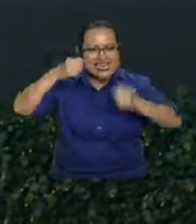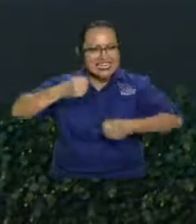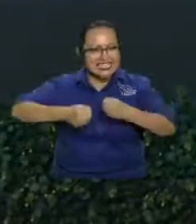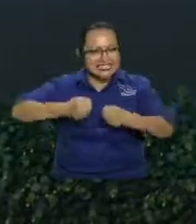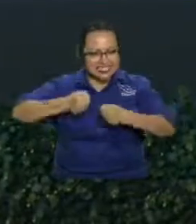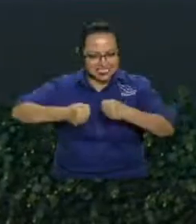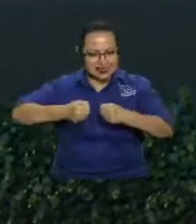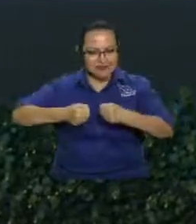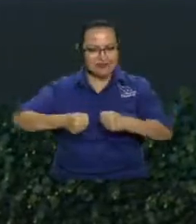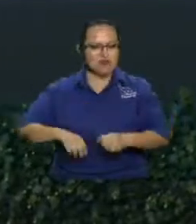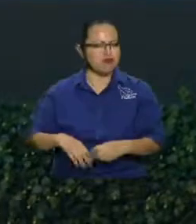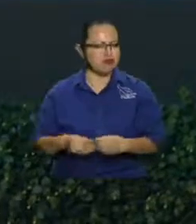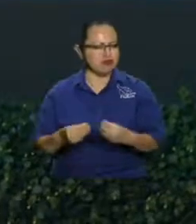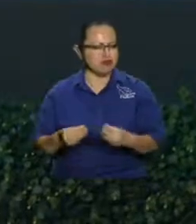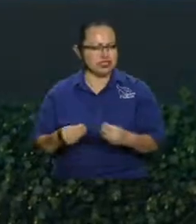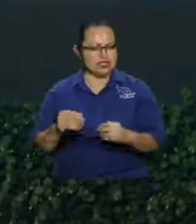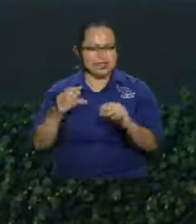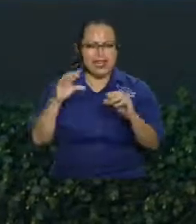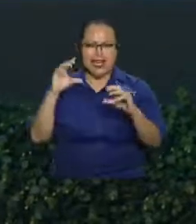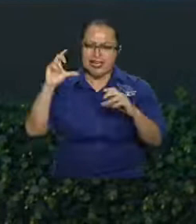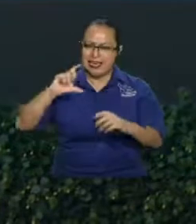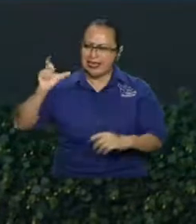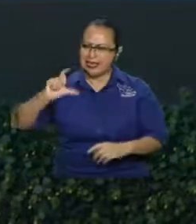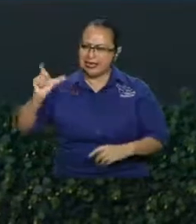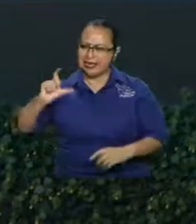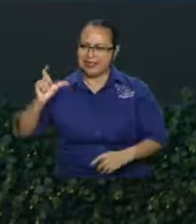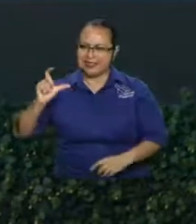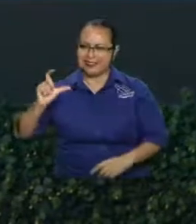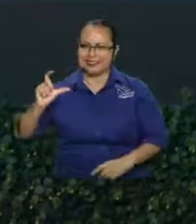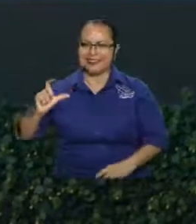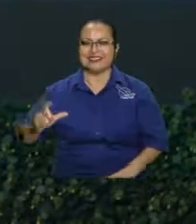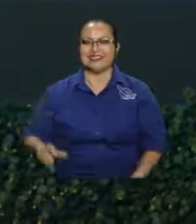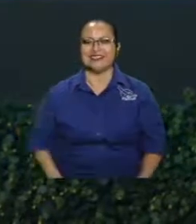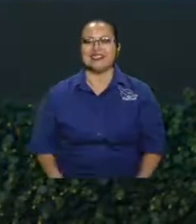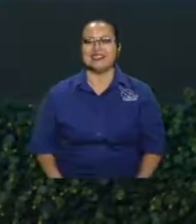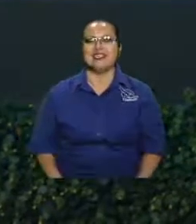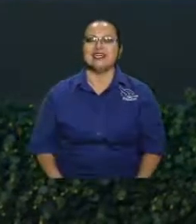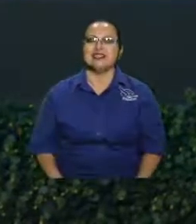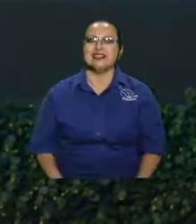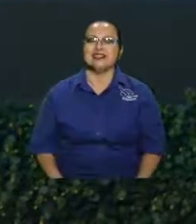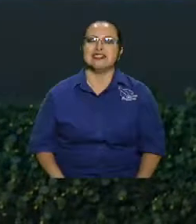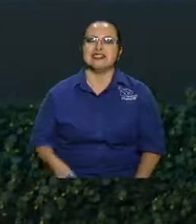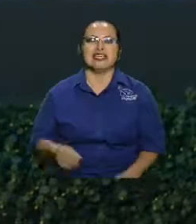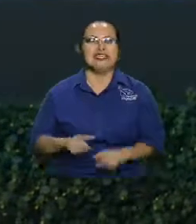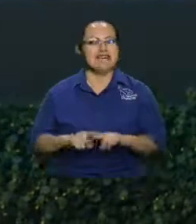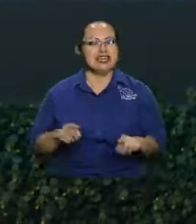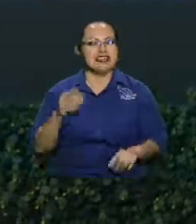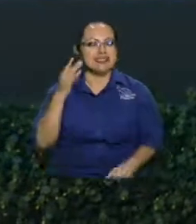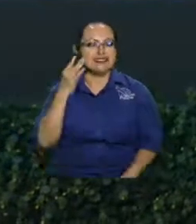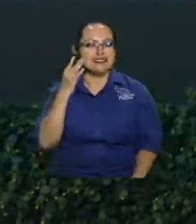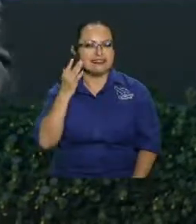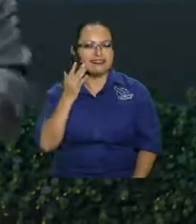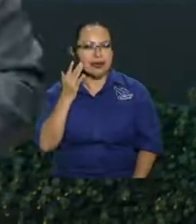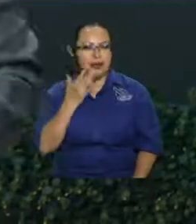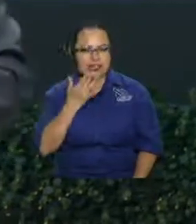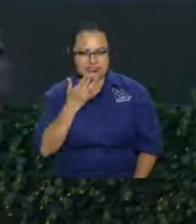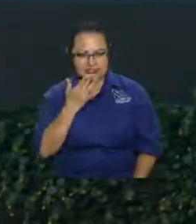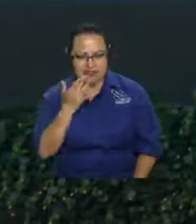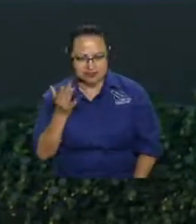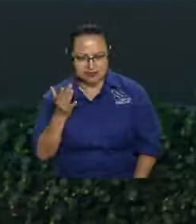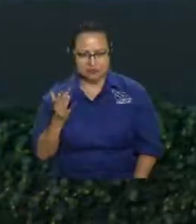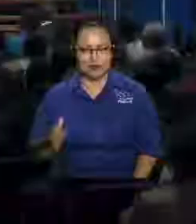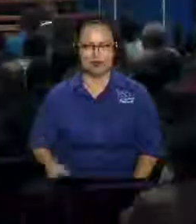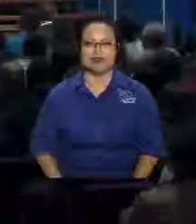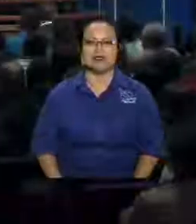aquellas lechitas que tienen sabores, que de fresa, de chocolate? ¿Sí sabe de cuál le estoy hablando, va?